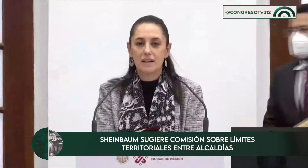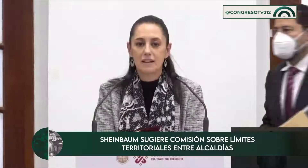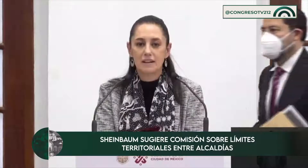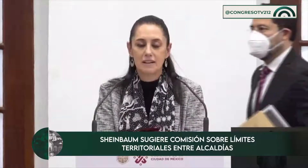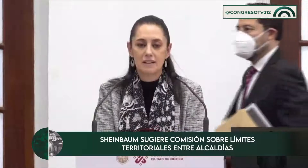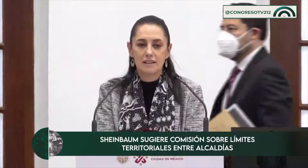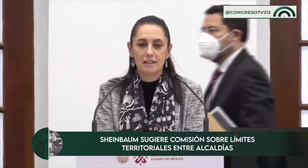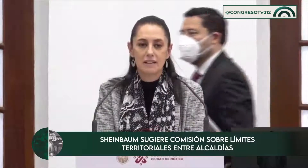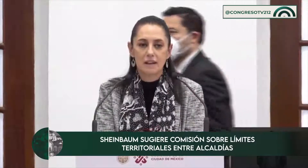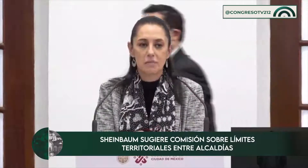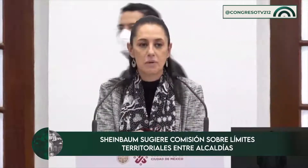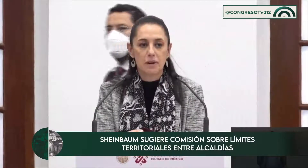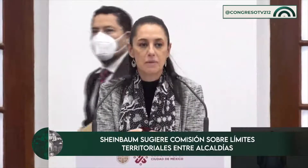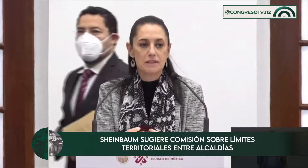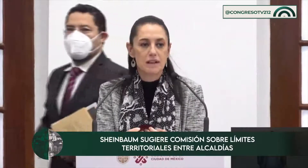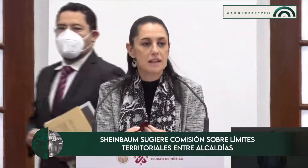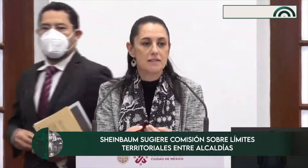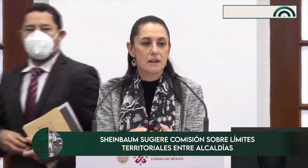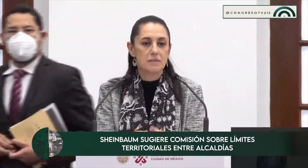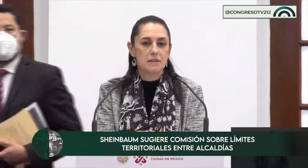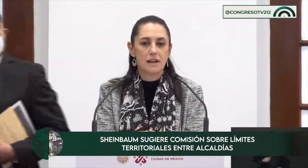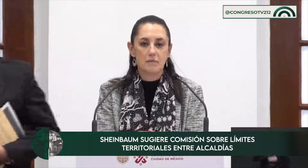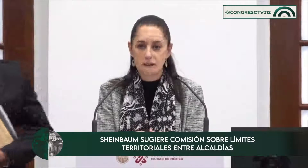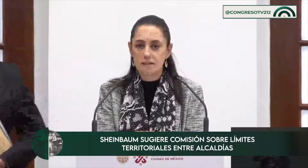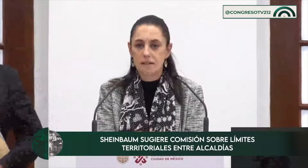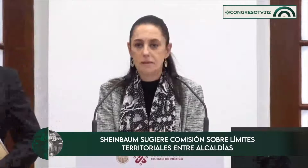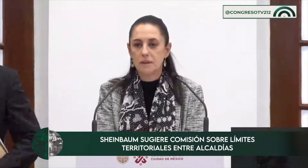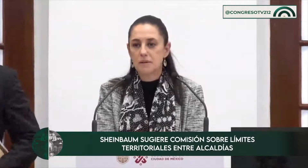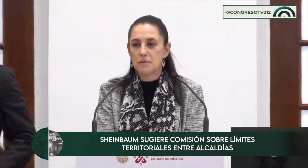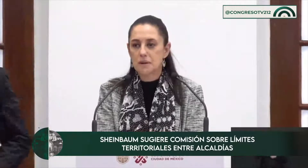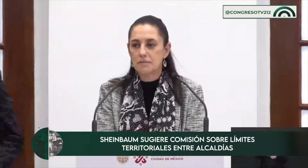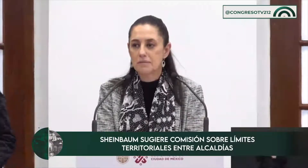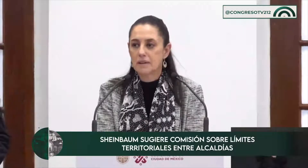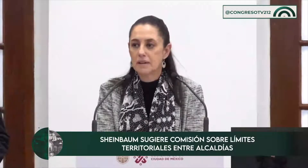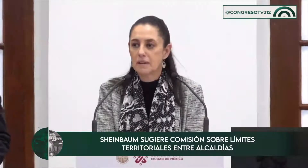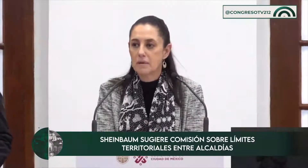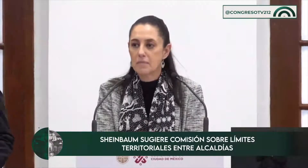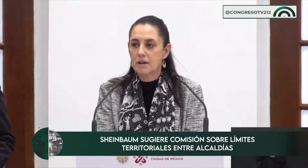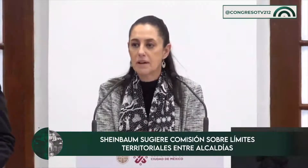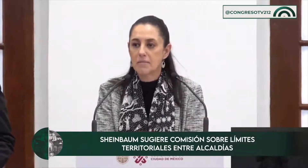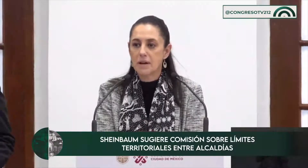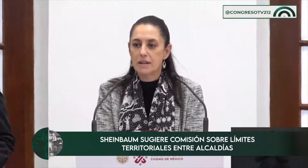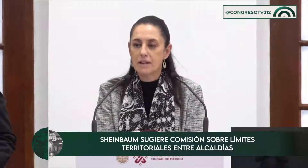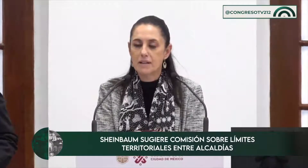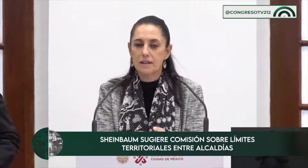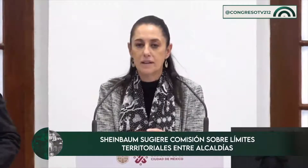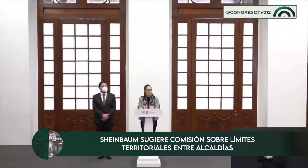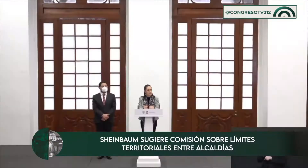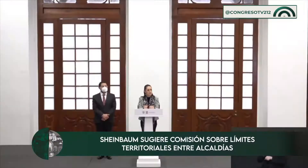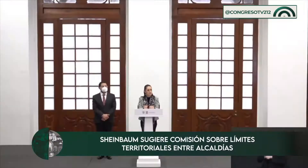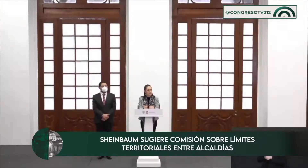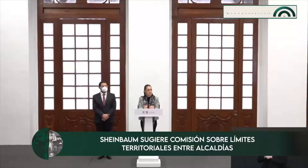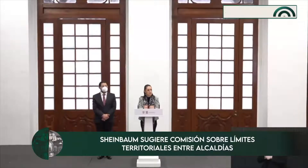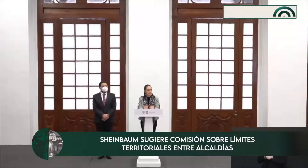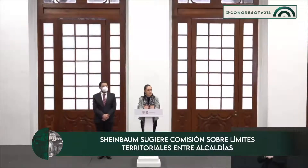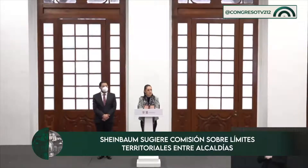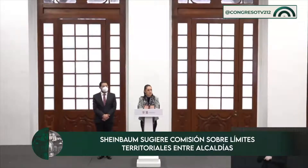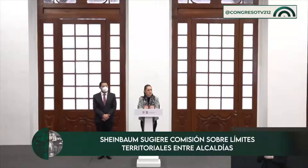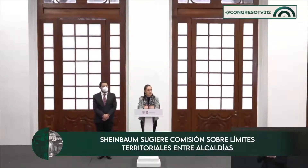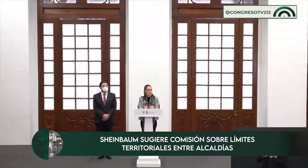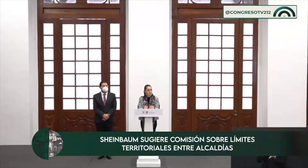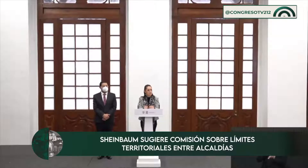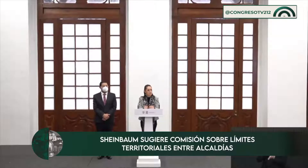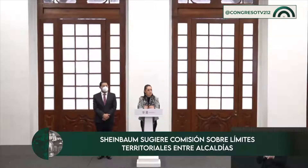entre diversas alcaldías capitalinas. Recordó la existencia de una ley sobre límites territoriales que debería revisar los diferendos entre colonos